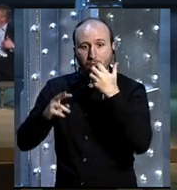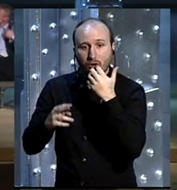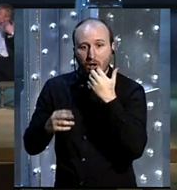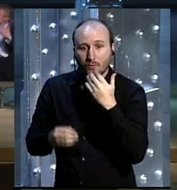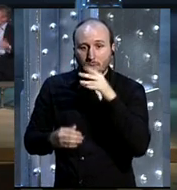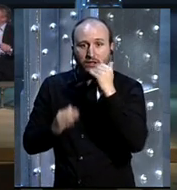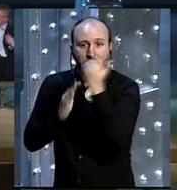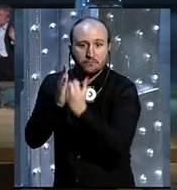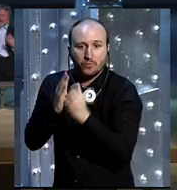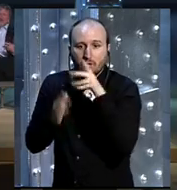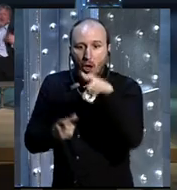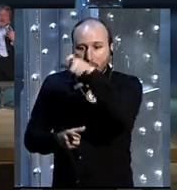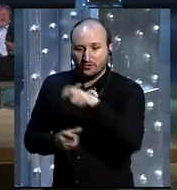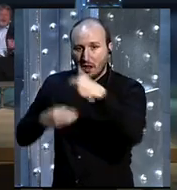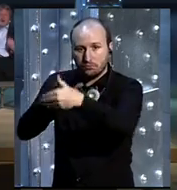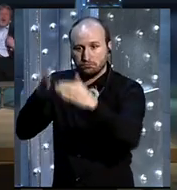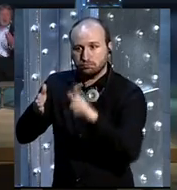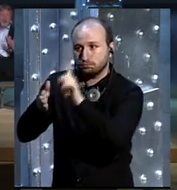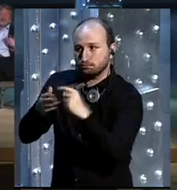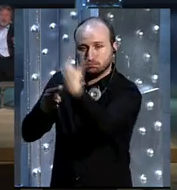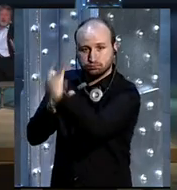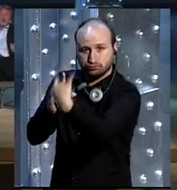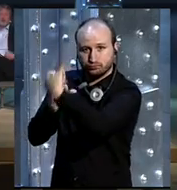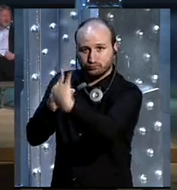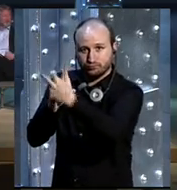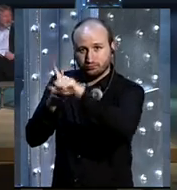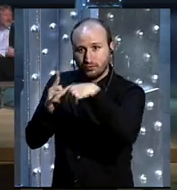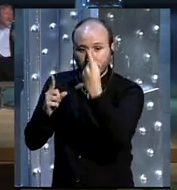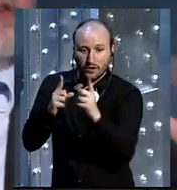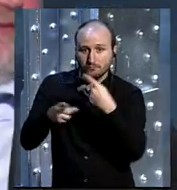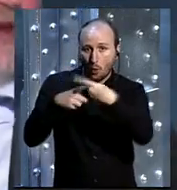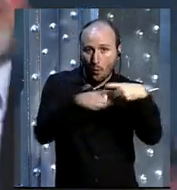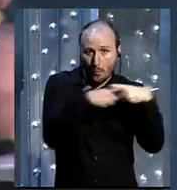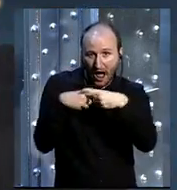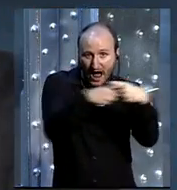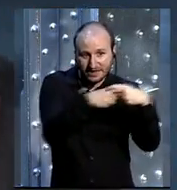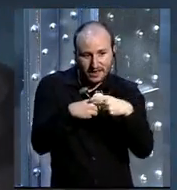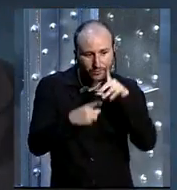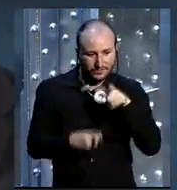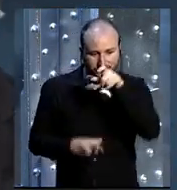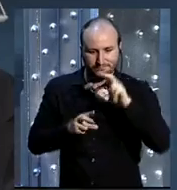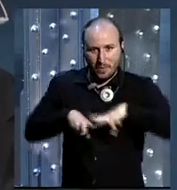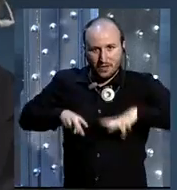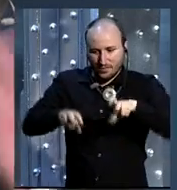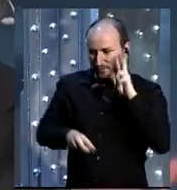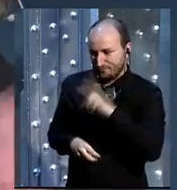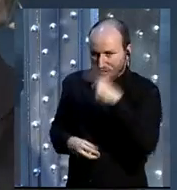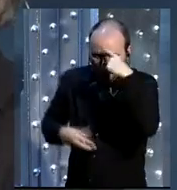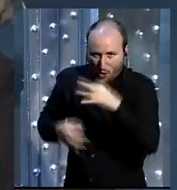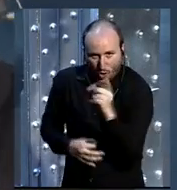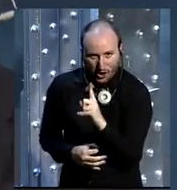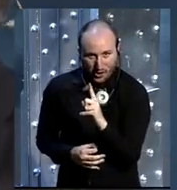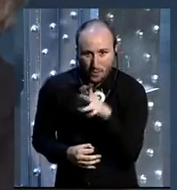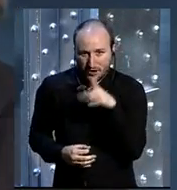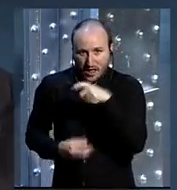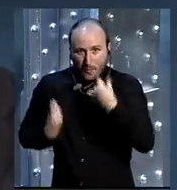horas al día y compartir esos vídeos con el resto del mundo. La gente no se lo habría creído, no se habrían creído que la gente se quería exponer. Pero bueno,